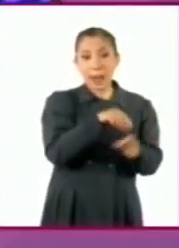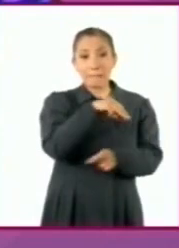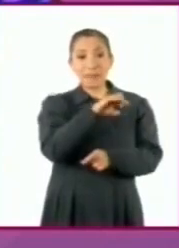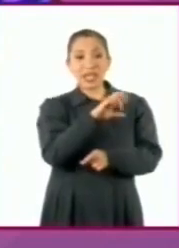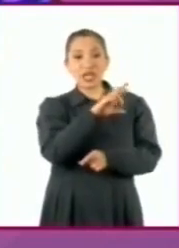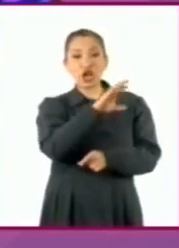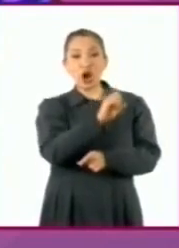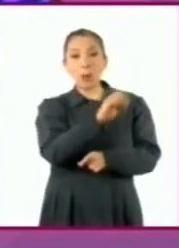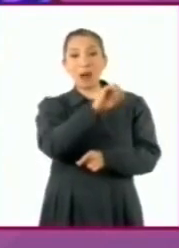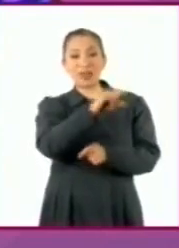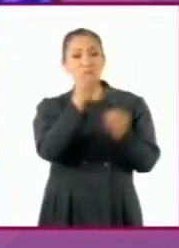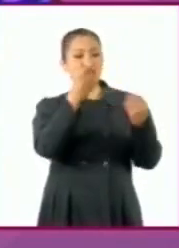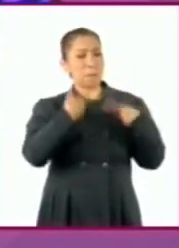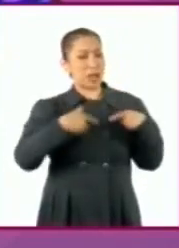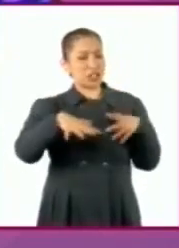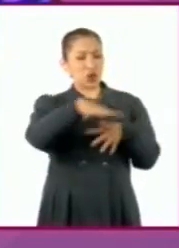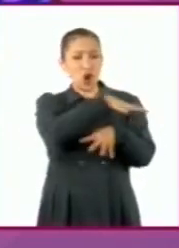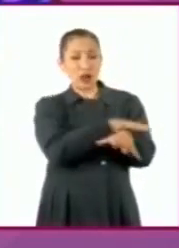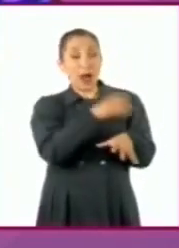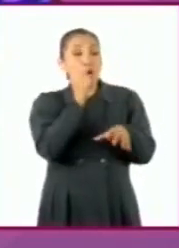la arqueóloga Guadalupe Sánchez.